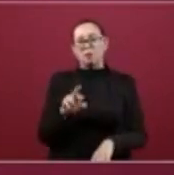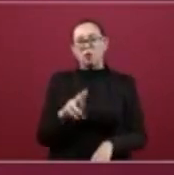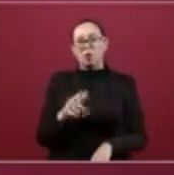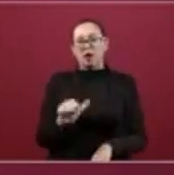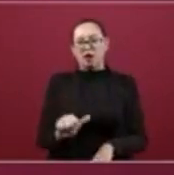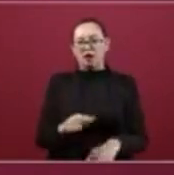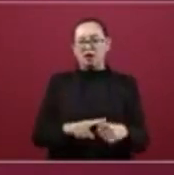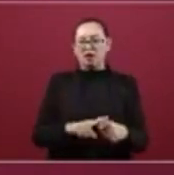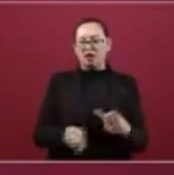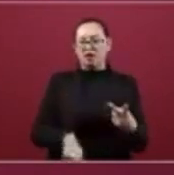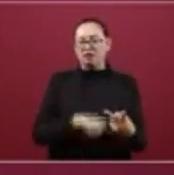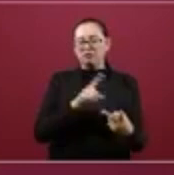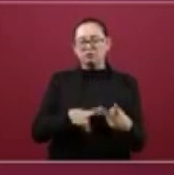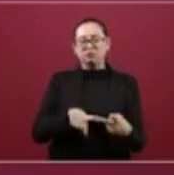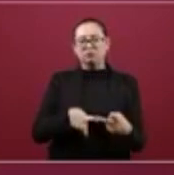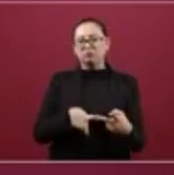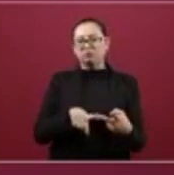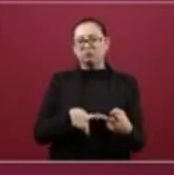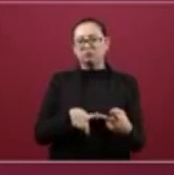o